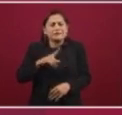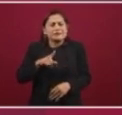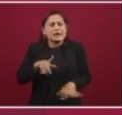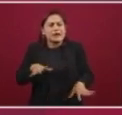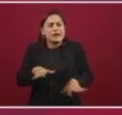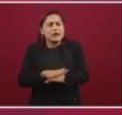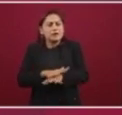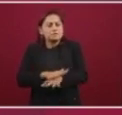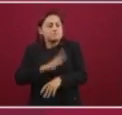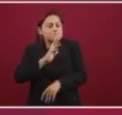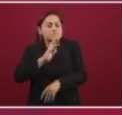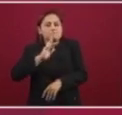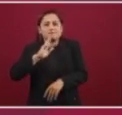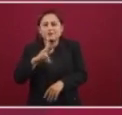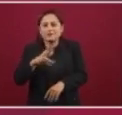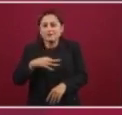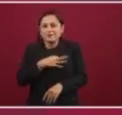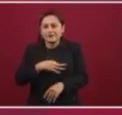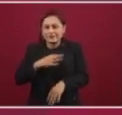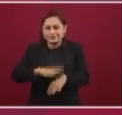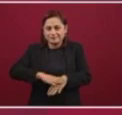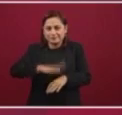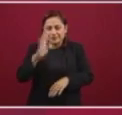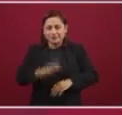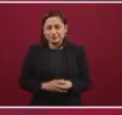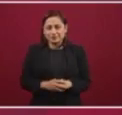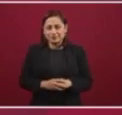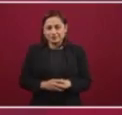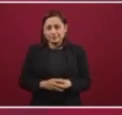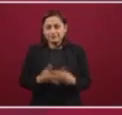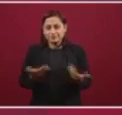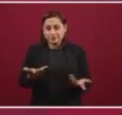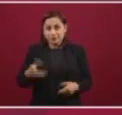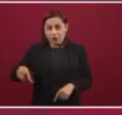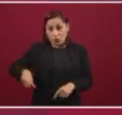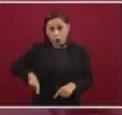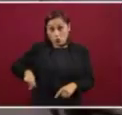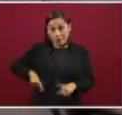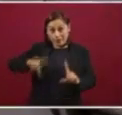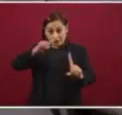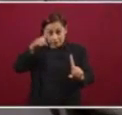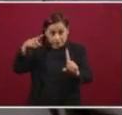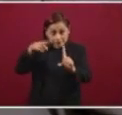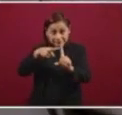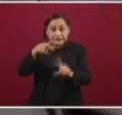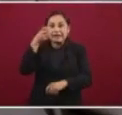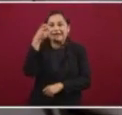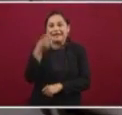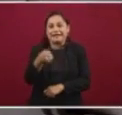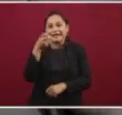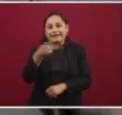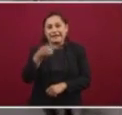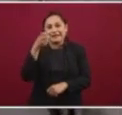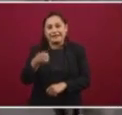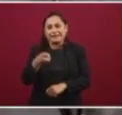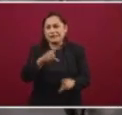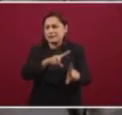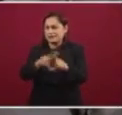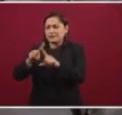ese es, al final de cuentas, el propósito de cualquier gobierno, está escrito hasta en las constituciones.